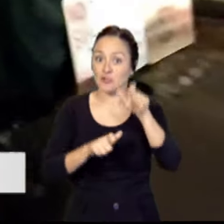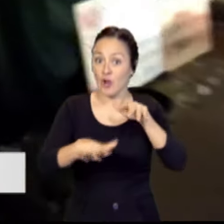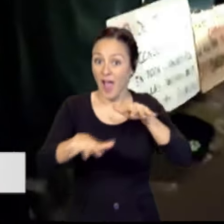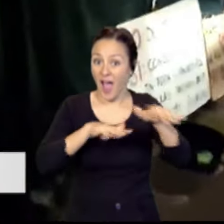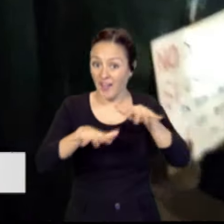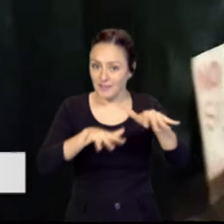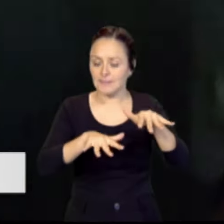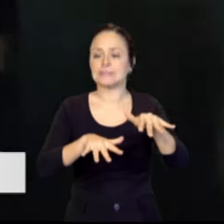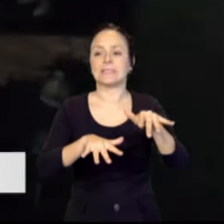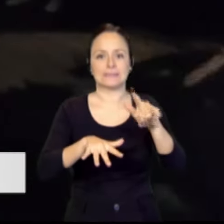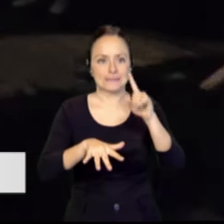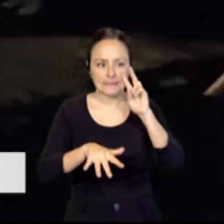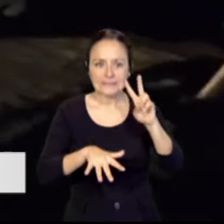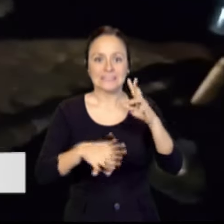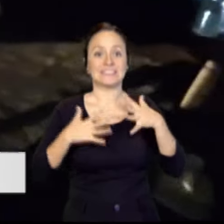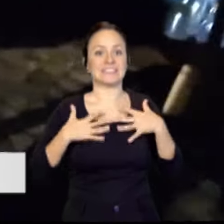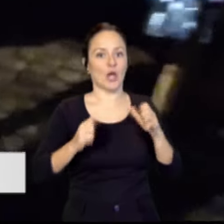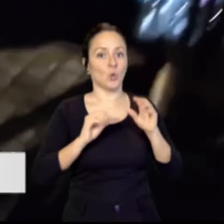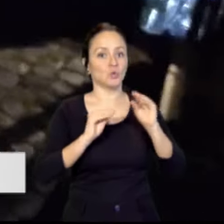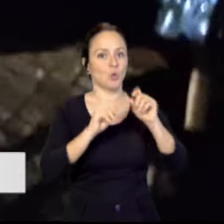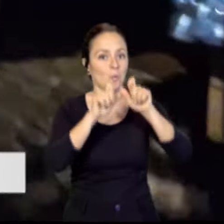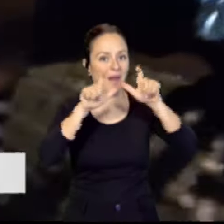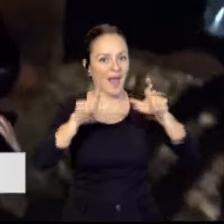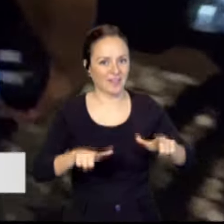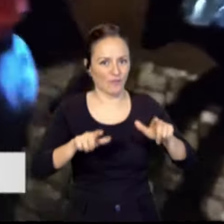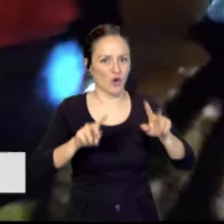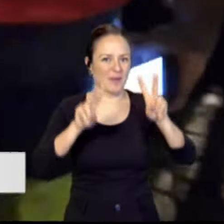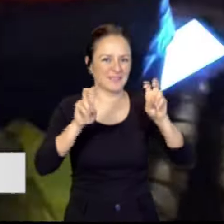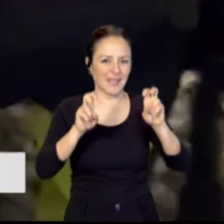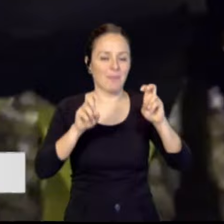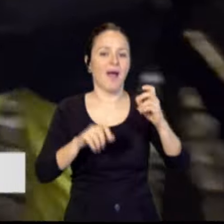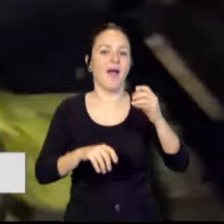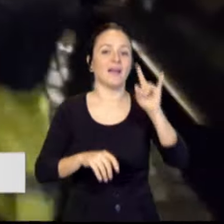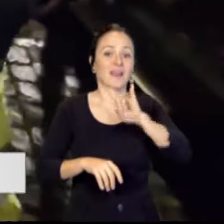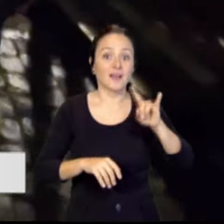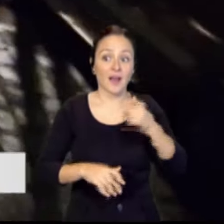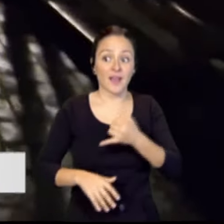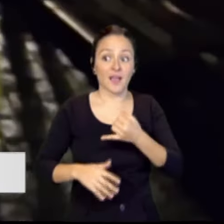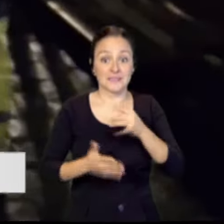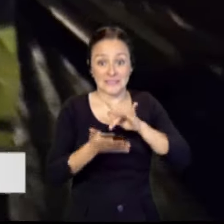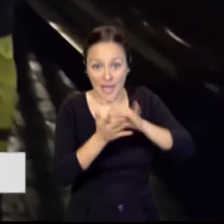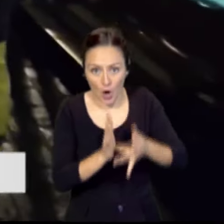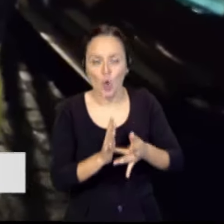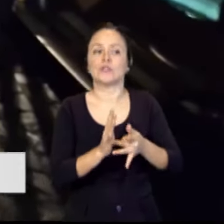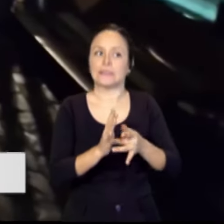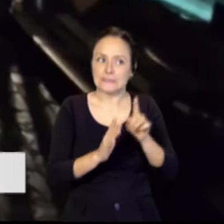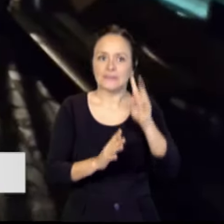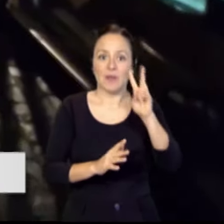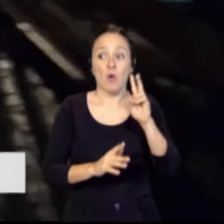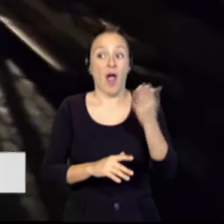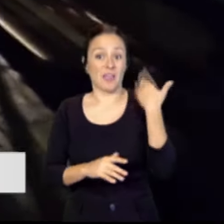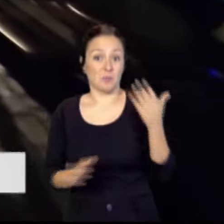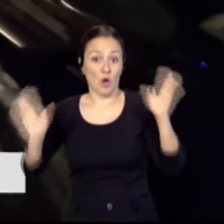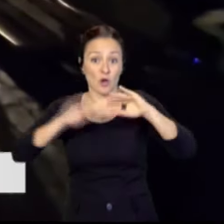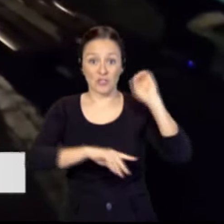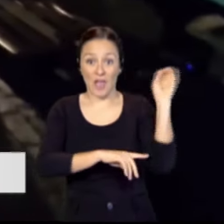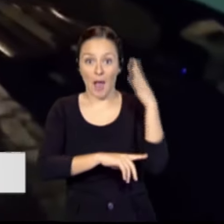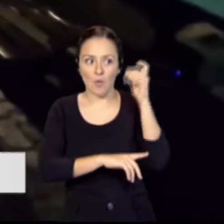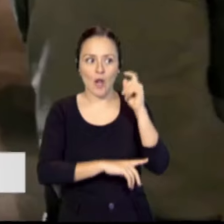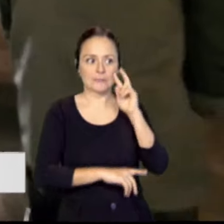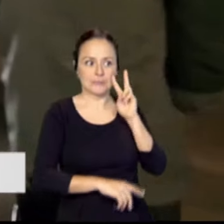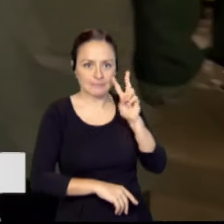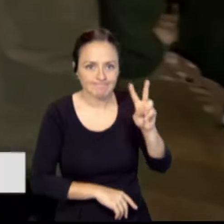de la plataforma Canarias se agota una ambulancia tuvo que acudir anoche al entorno de la concepción para atender a uno de esos activistas